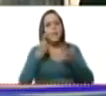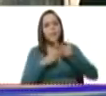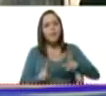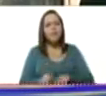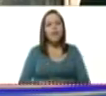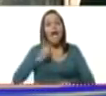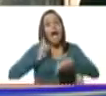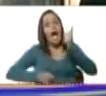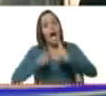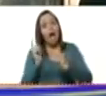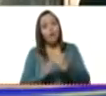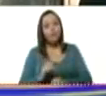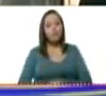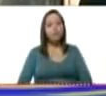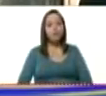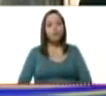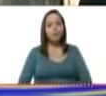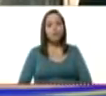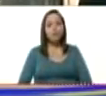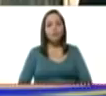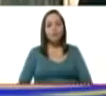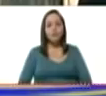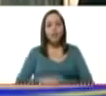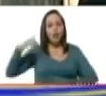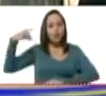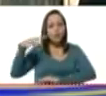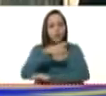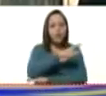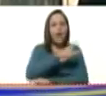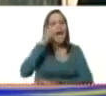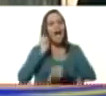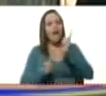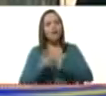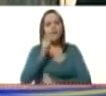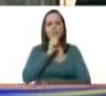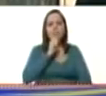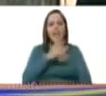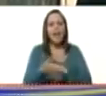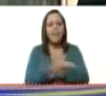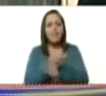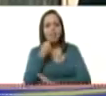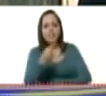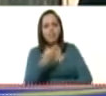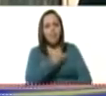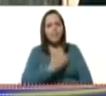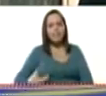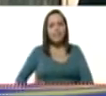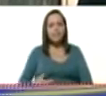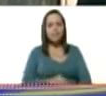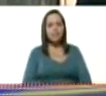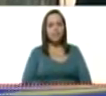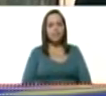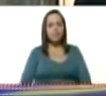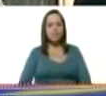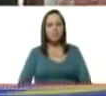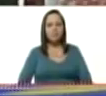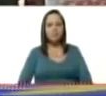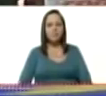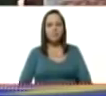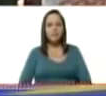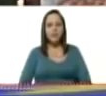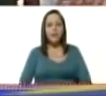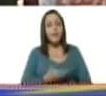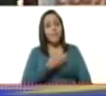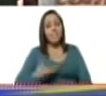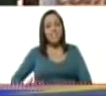momento Conviasa, en medio de las dificultades, como dice el general Velázquez Araguayán, presidente